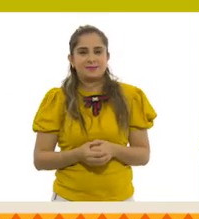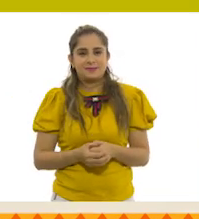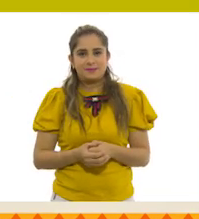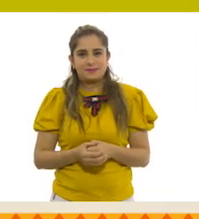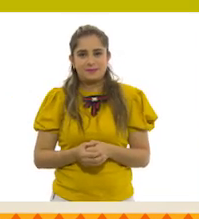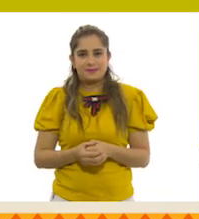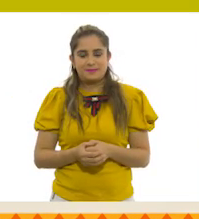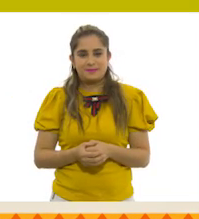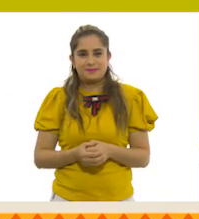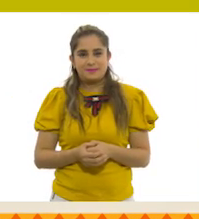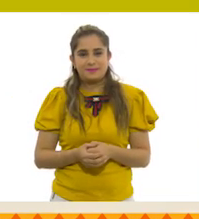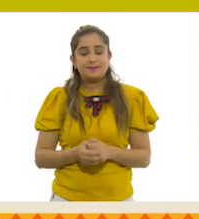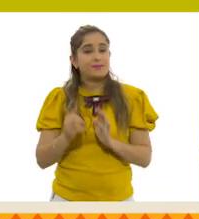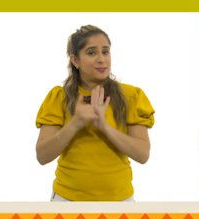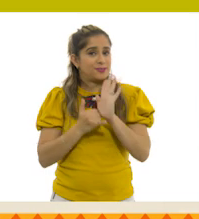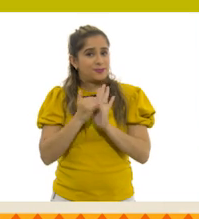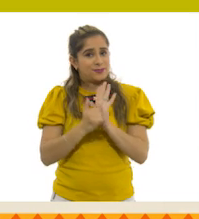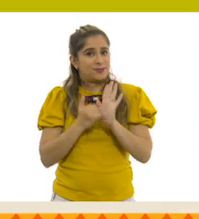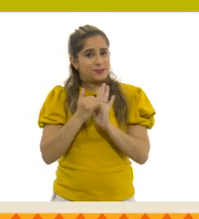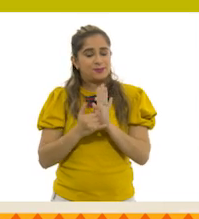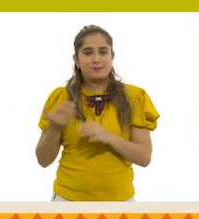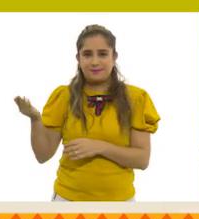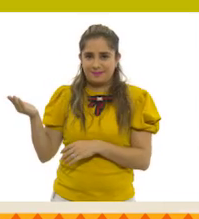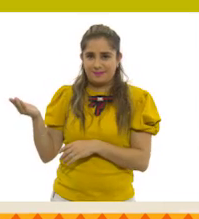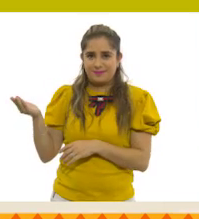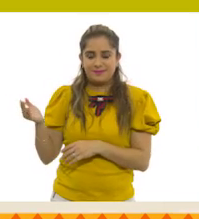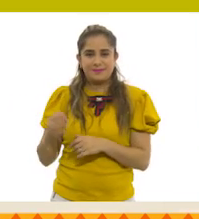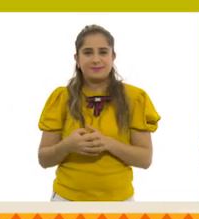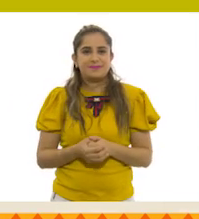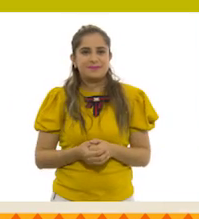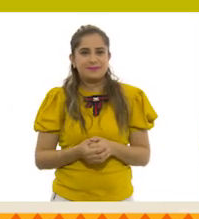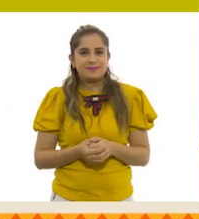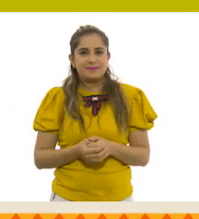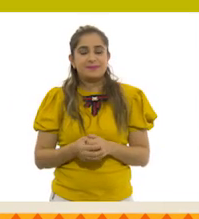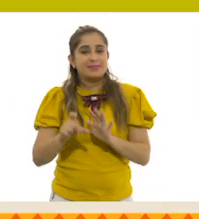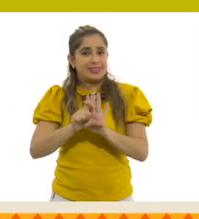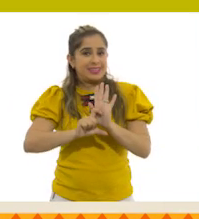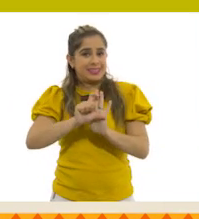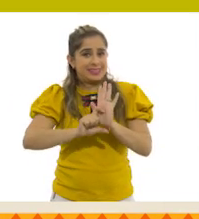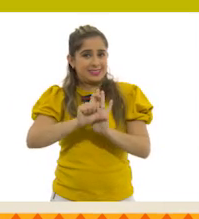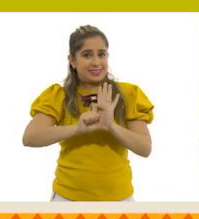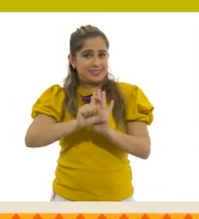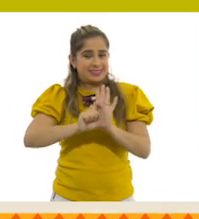@CEP_MX. YouTube Canal CEP. Instagram